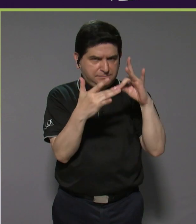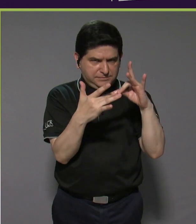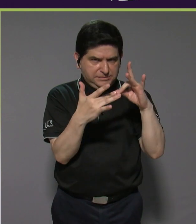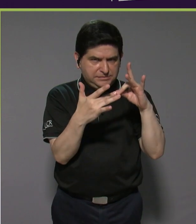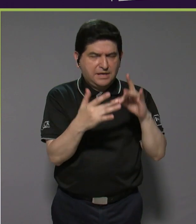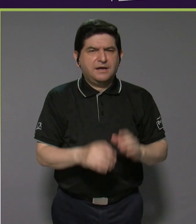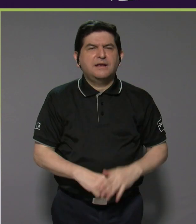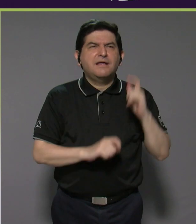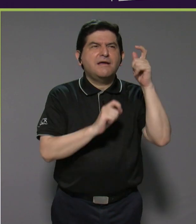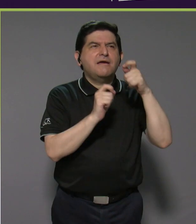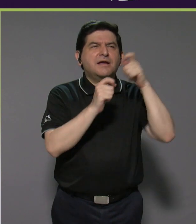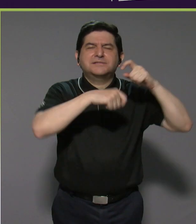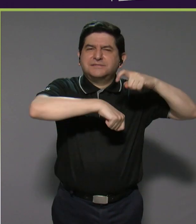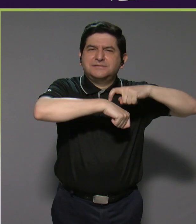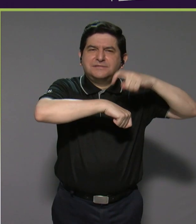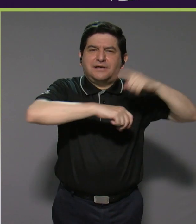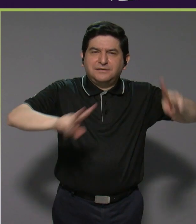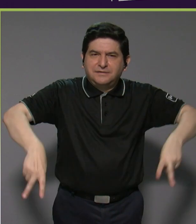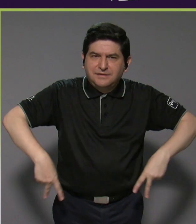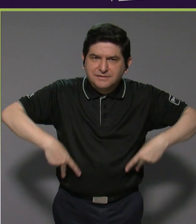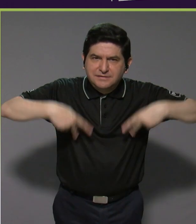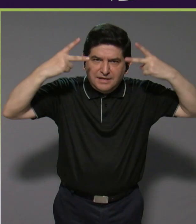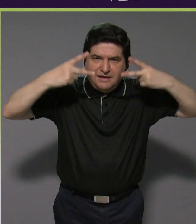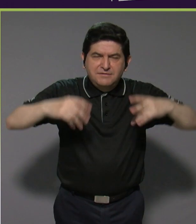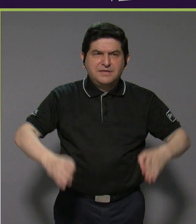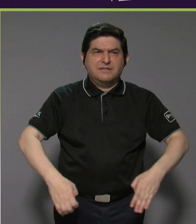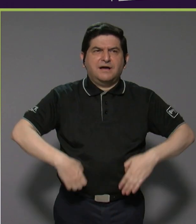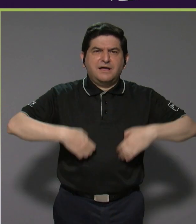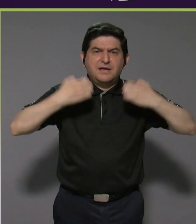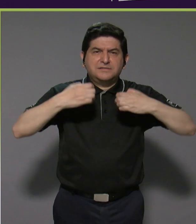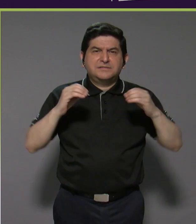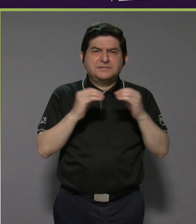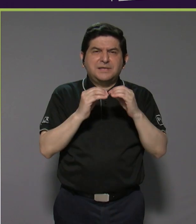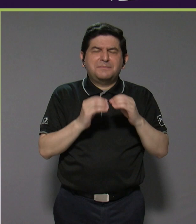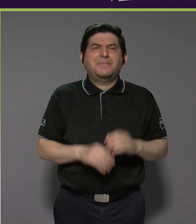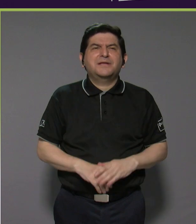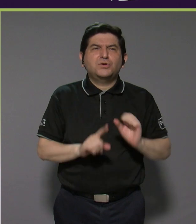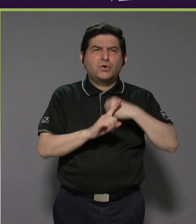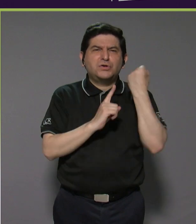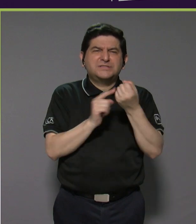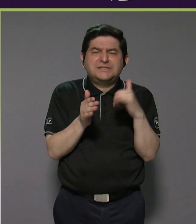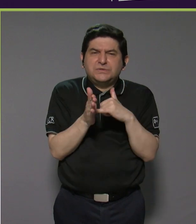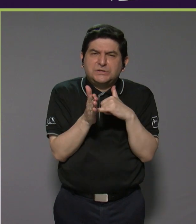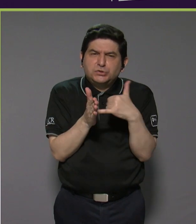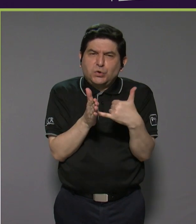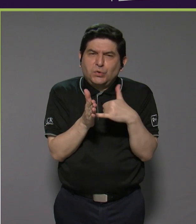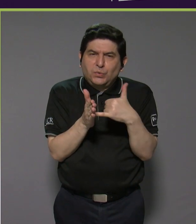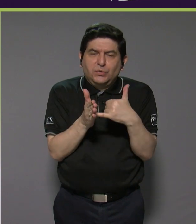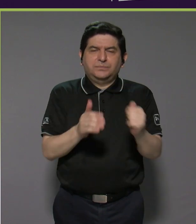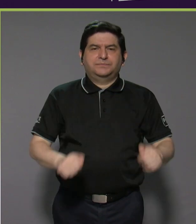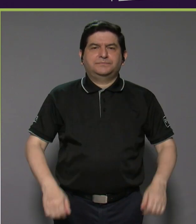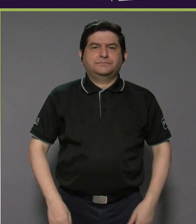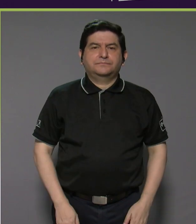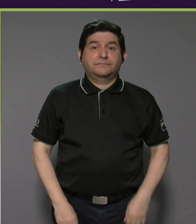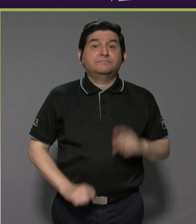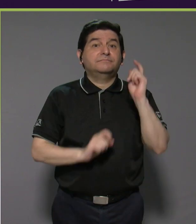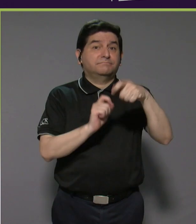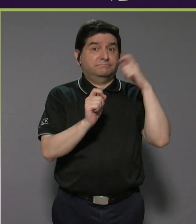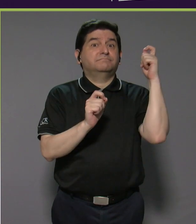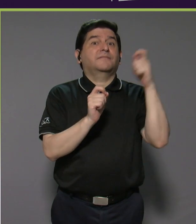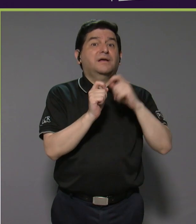en determinadas etapas de nuestra vida en donde existe una mayor condición de vulnerabilidad,